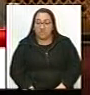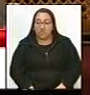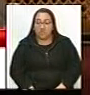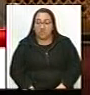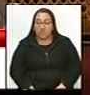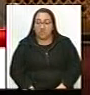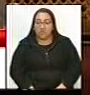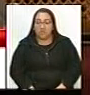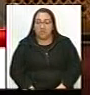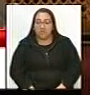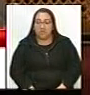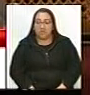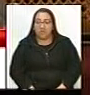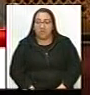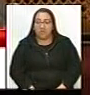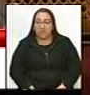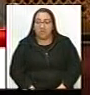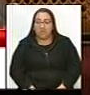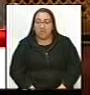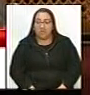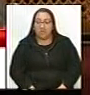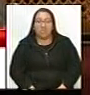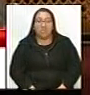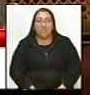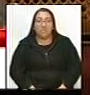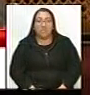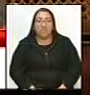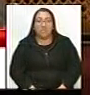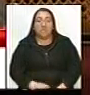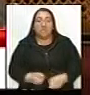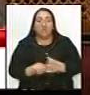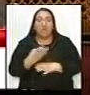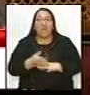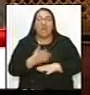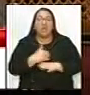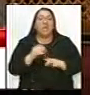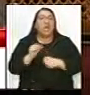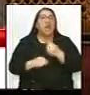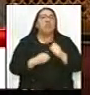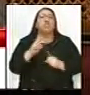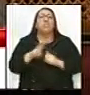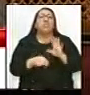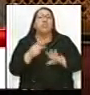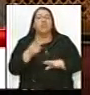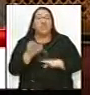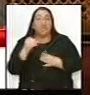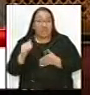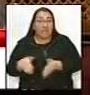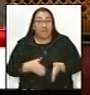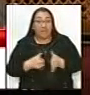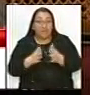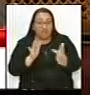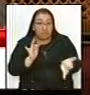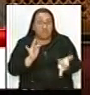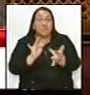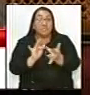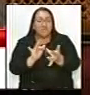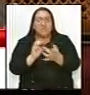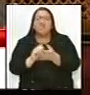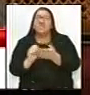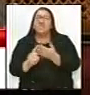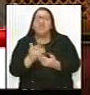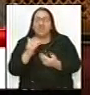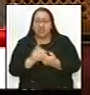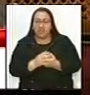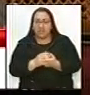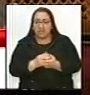que se diseñó en el 2012 este modelo conceptual que le decimos del camino de la conectividad es sumamente fácil